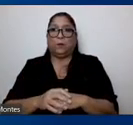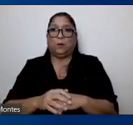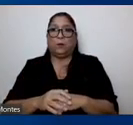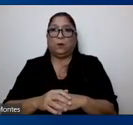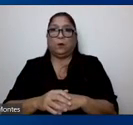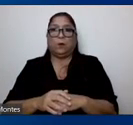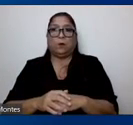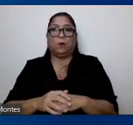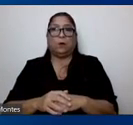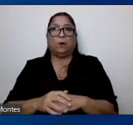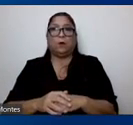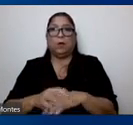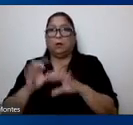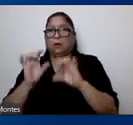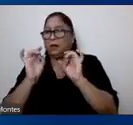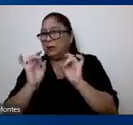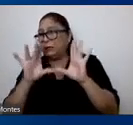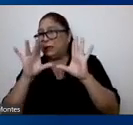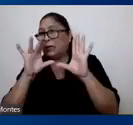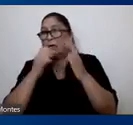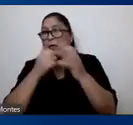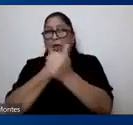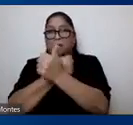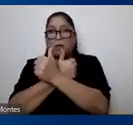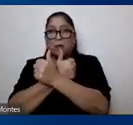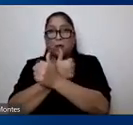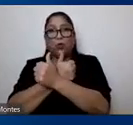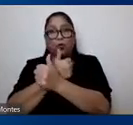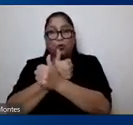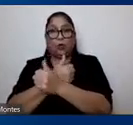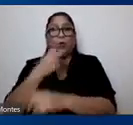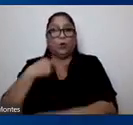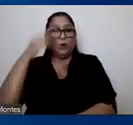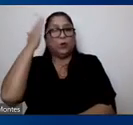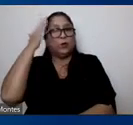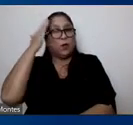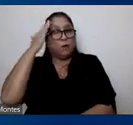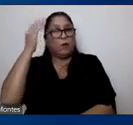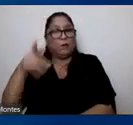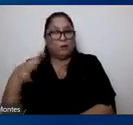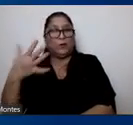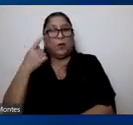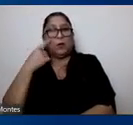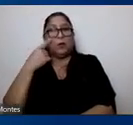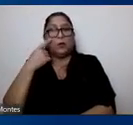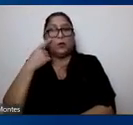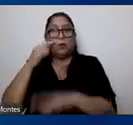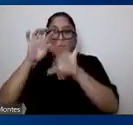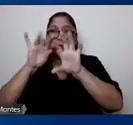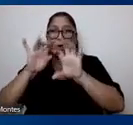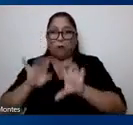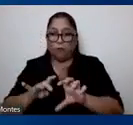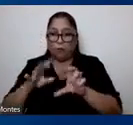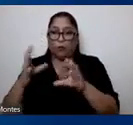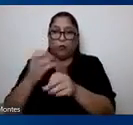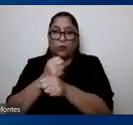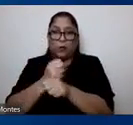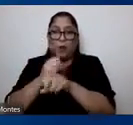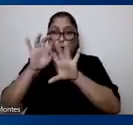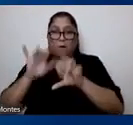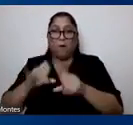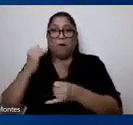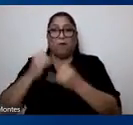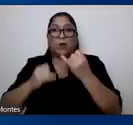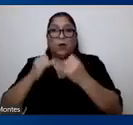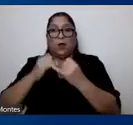la tragedia ayacuchana. Nosotros sabemos, conocemos, y también por el informe y las conclusiones del informe final de la